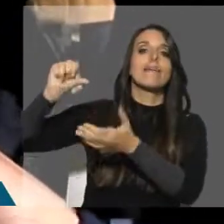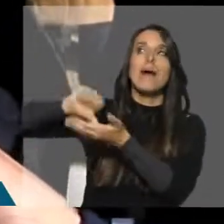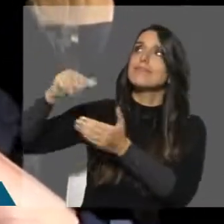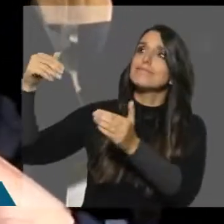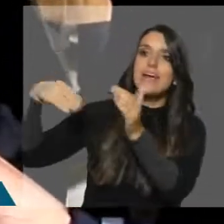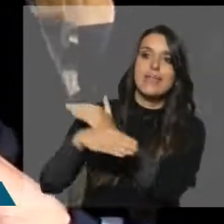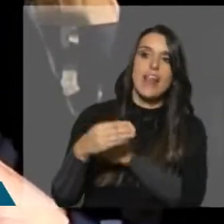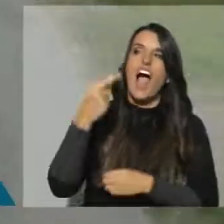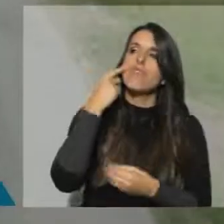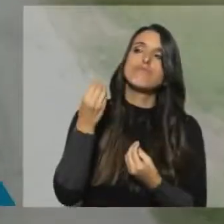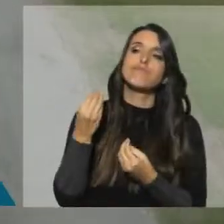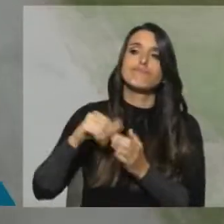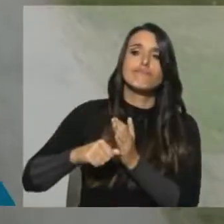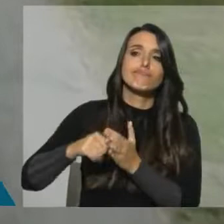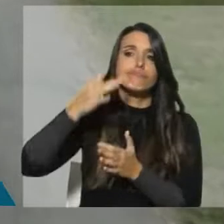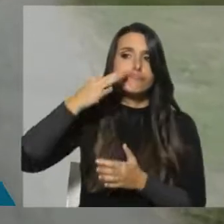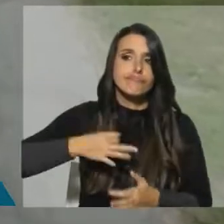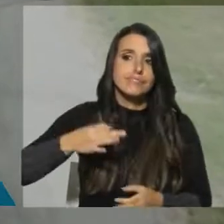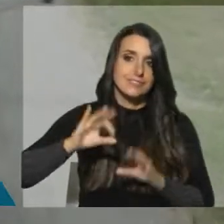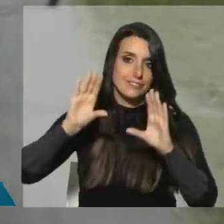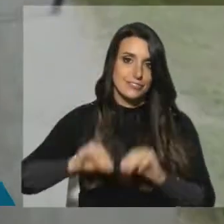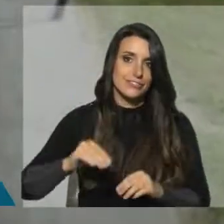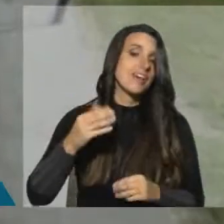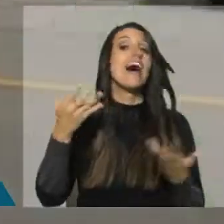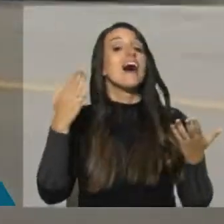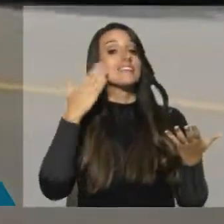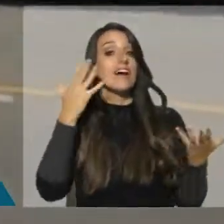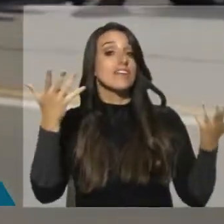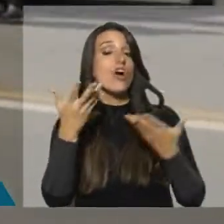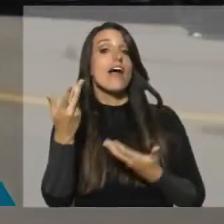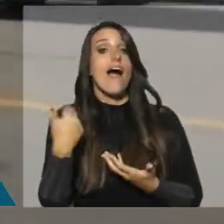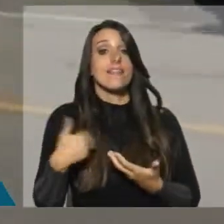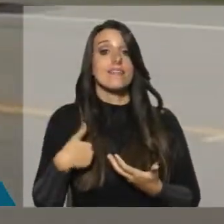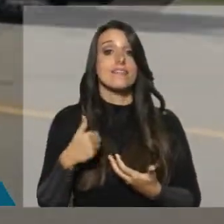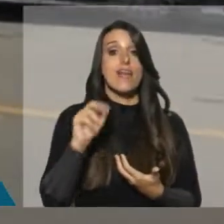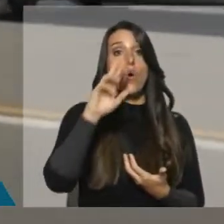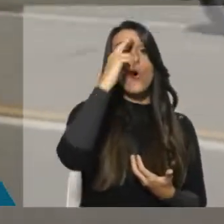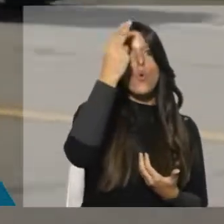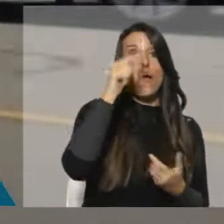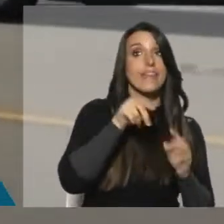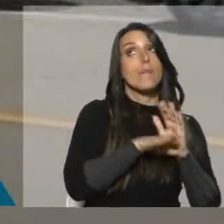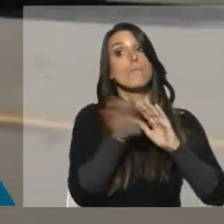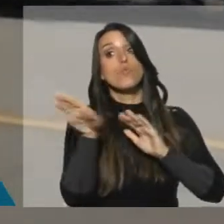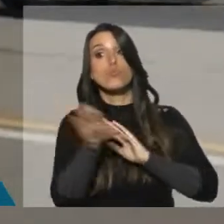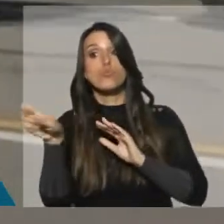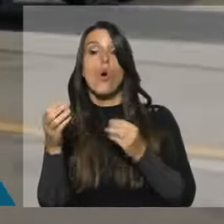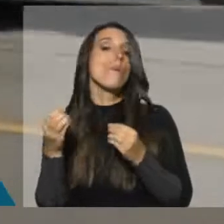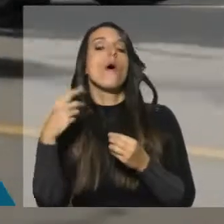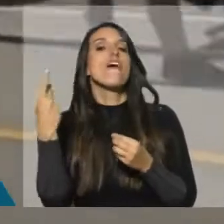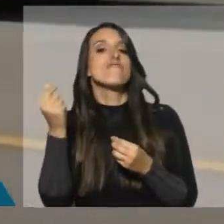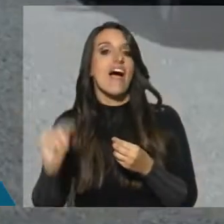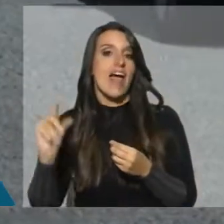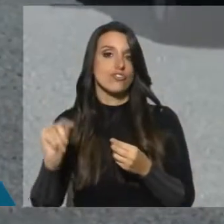en virtud de la diferencia cambiaria, que todos sabemos que eso lleva a que haya mucho tránsito de aquí hacia Argentina, para poder agilitar lo